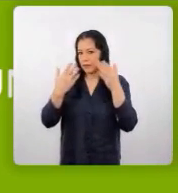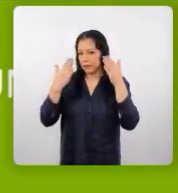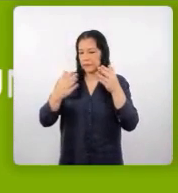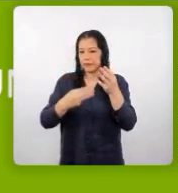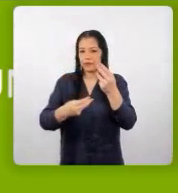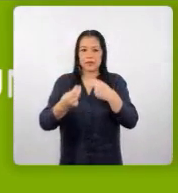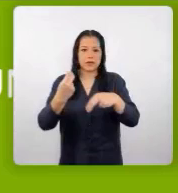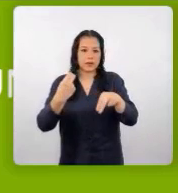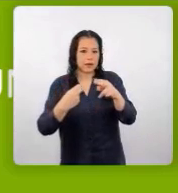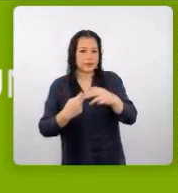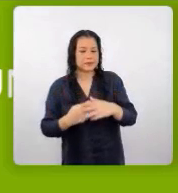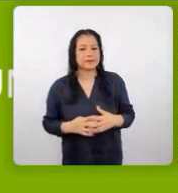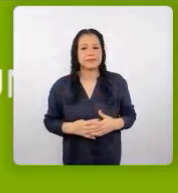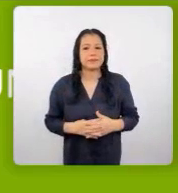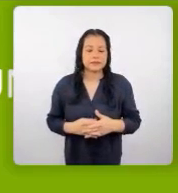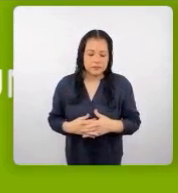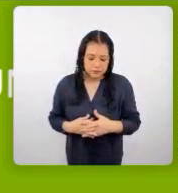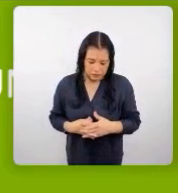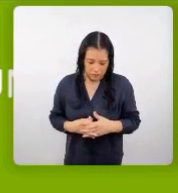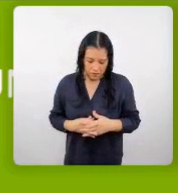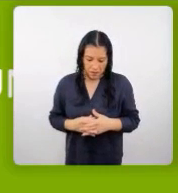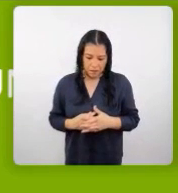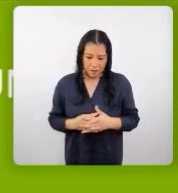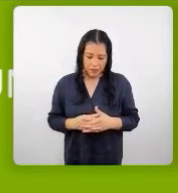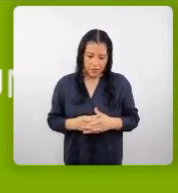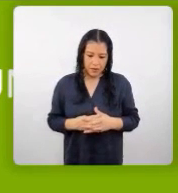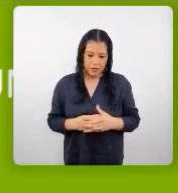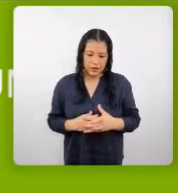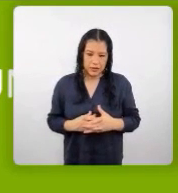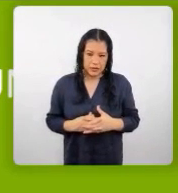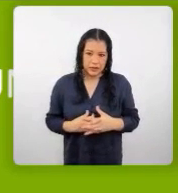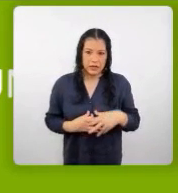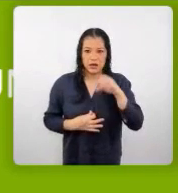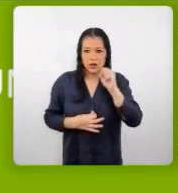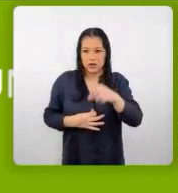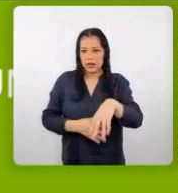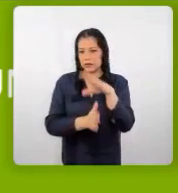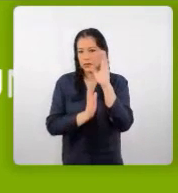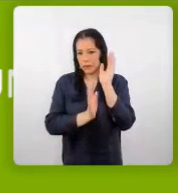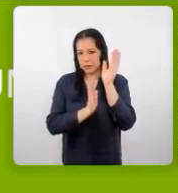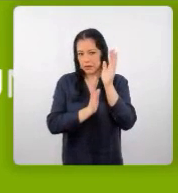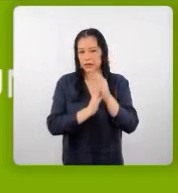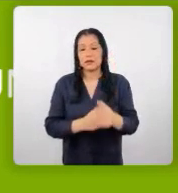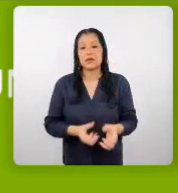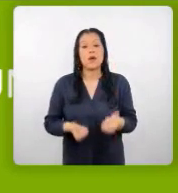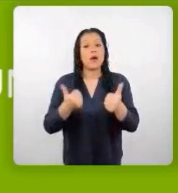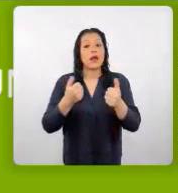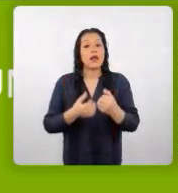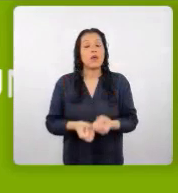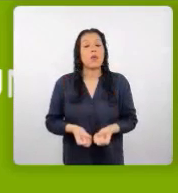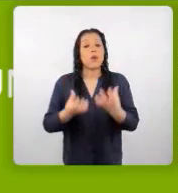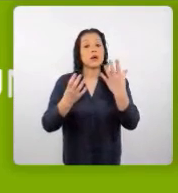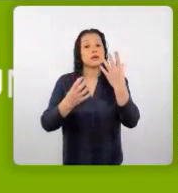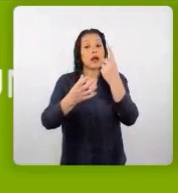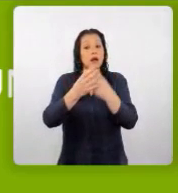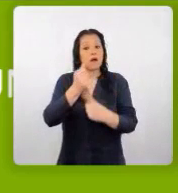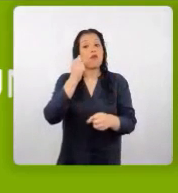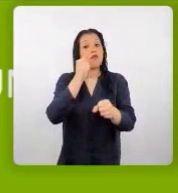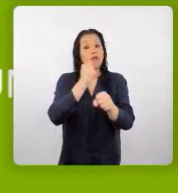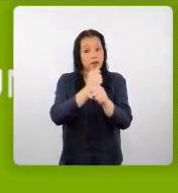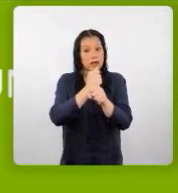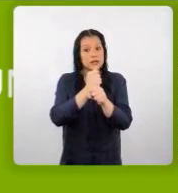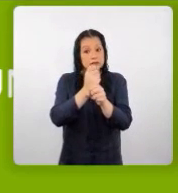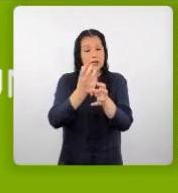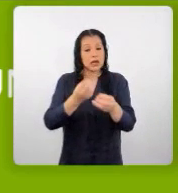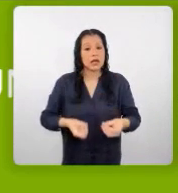cuenta que lo mencionamos en parte de la presentación, ¿no? El grado de la confianza que quiere establecer el